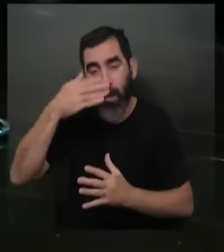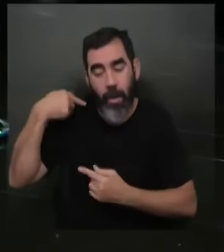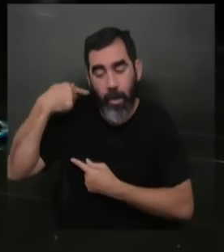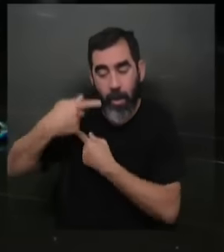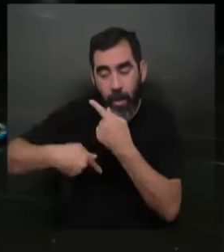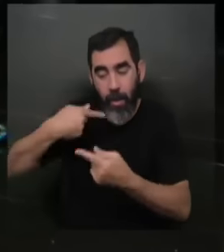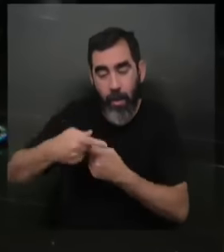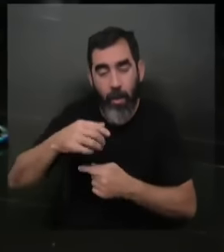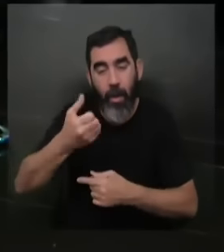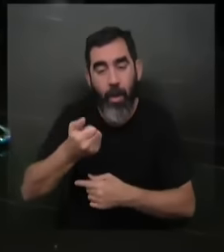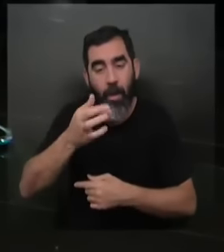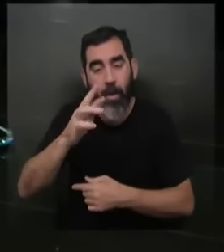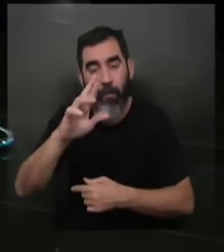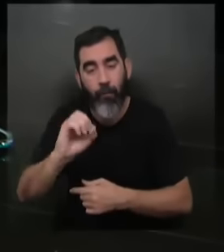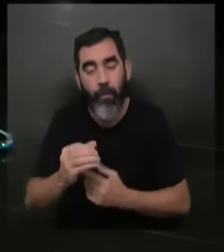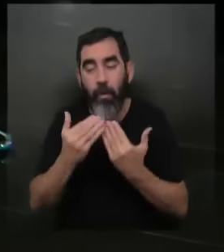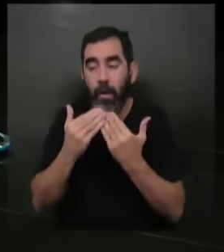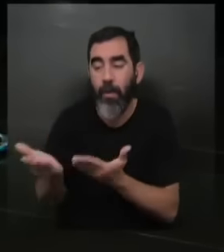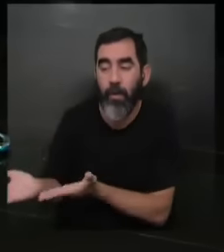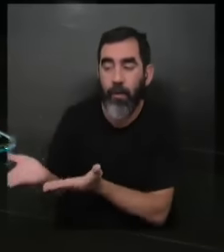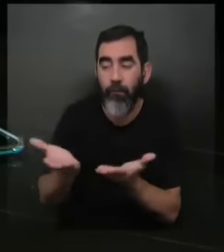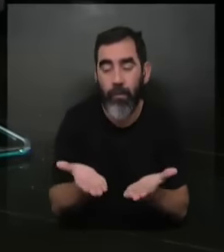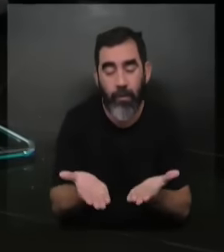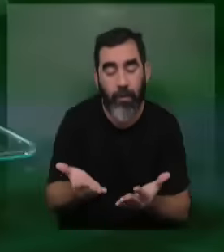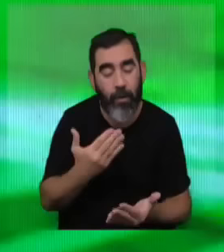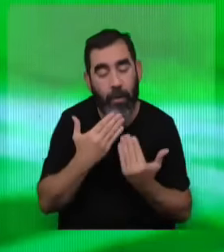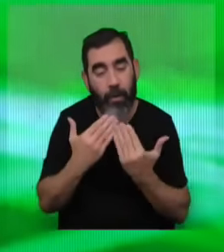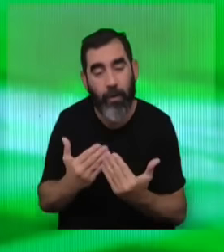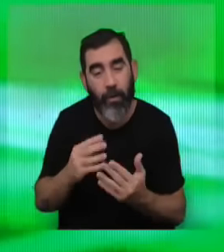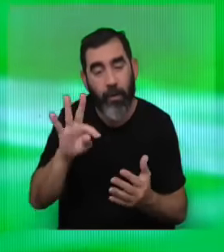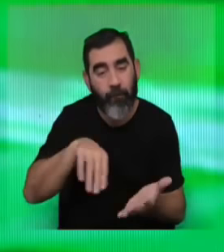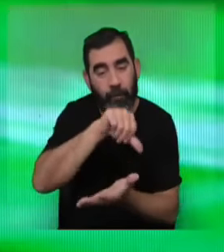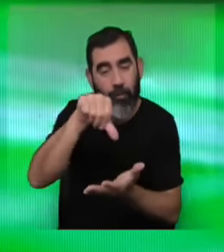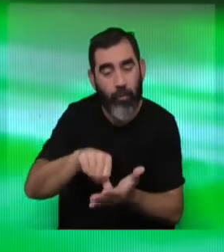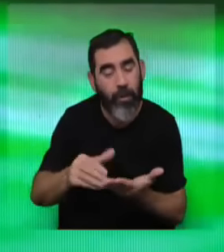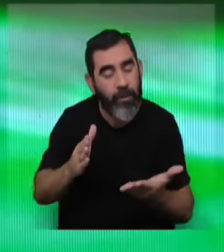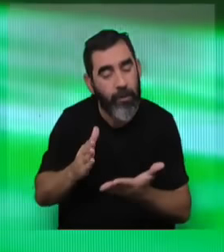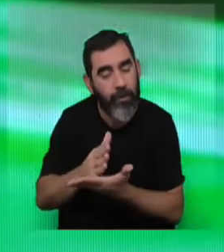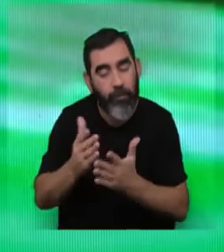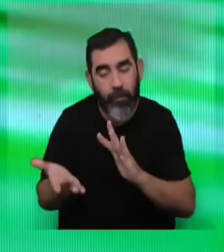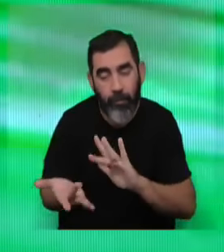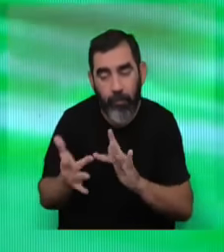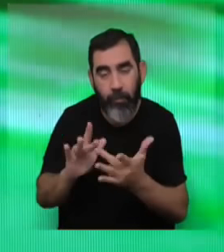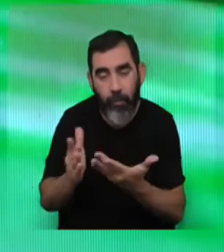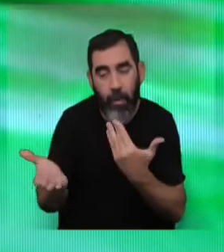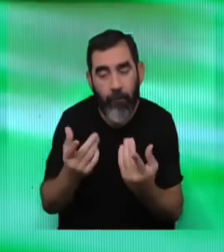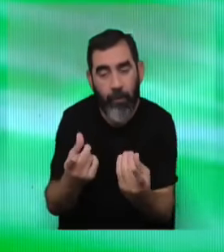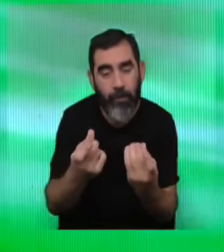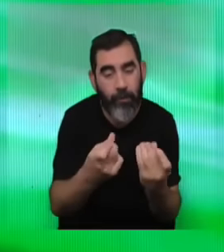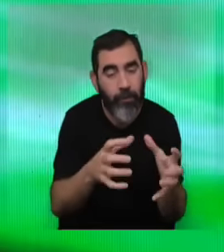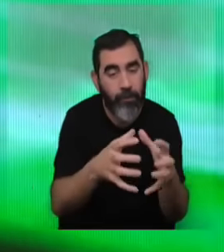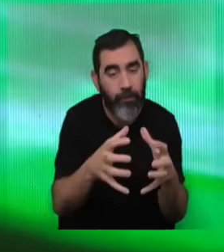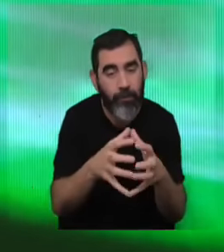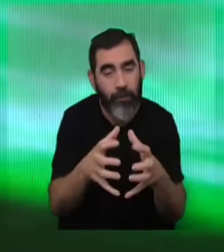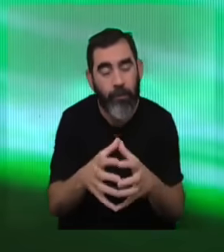nosotros bueno Muchas gracias por la invitación Pilar y como siempre TV ciudad aproximándose a estas necesidades de los